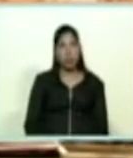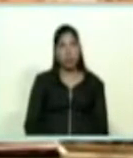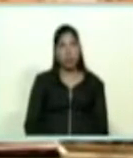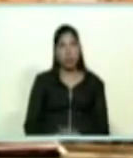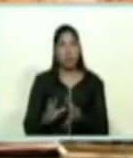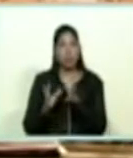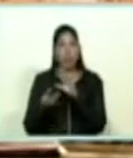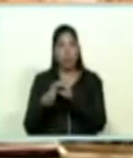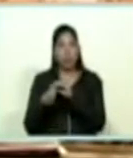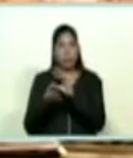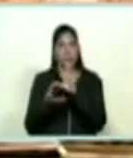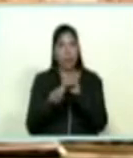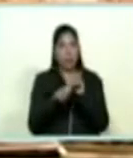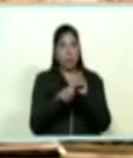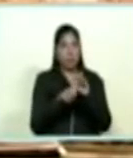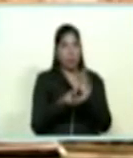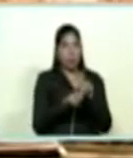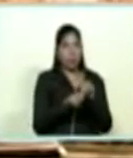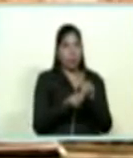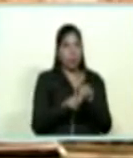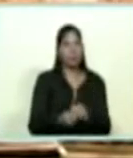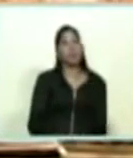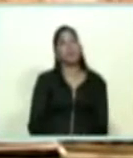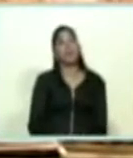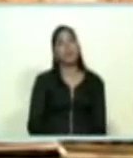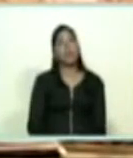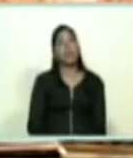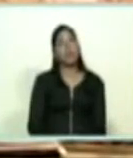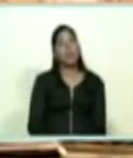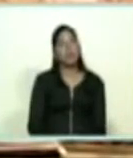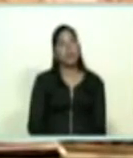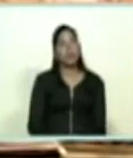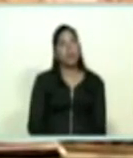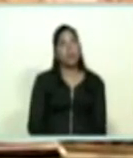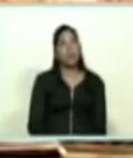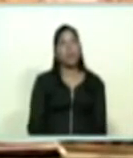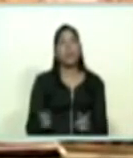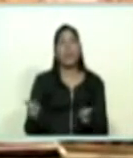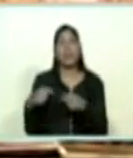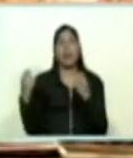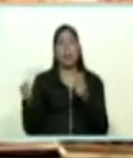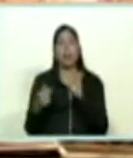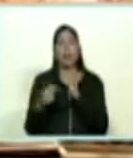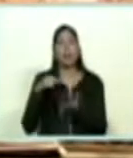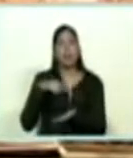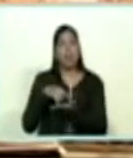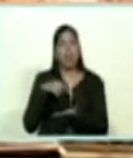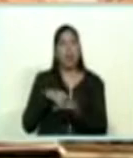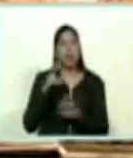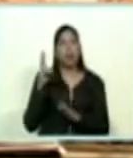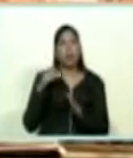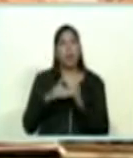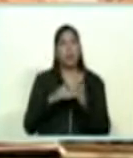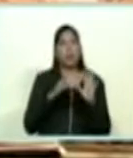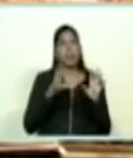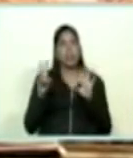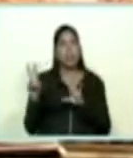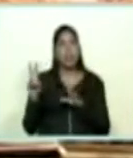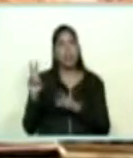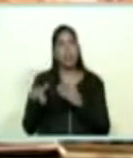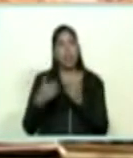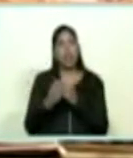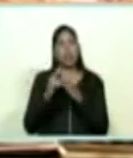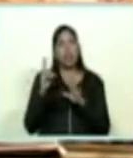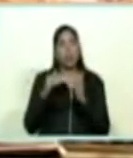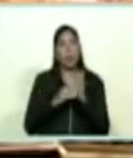humanitaria no es realmente asistencia humanitaria, es una cobertura para envíos de otro estilo. Irán, por ejemplo, es el maestro, y esto